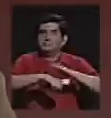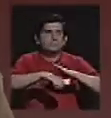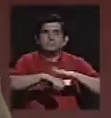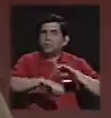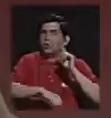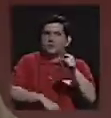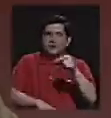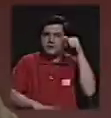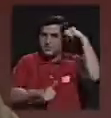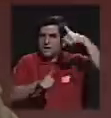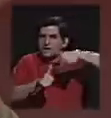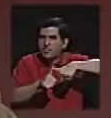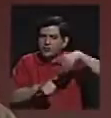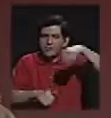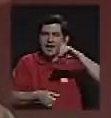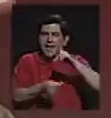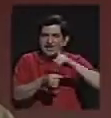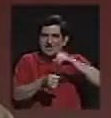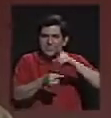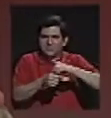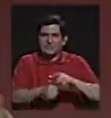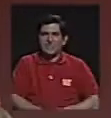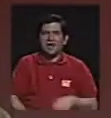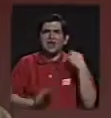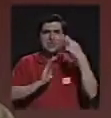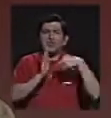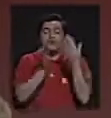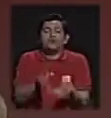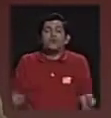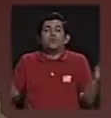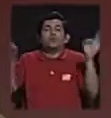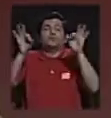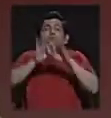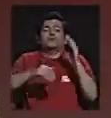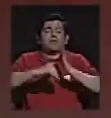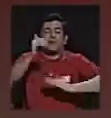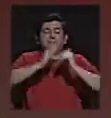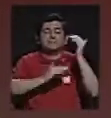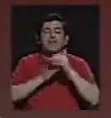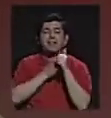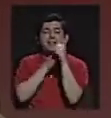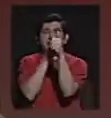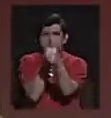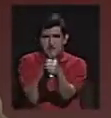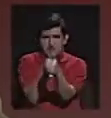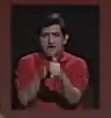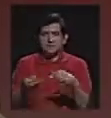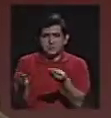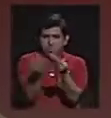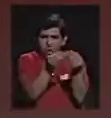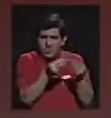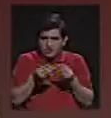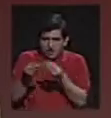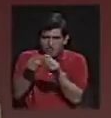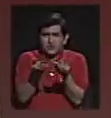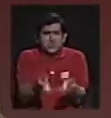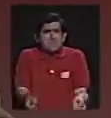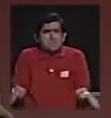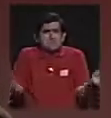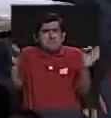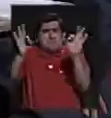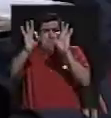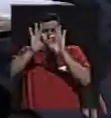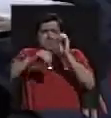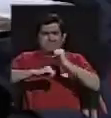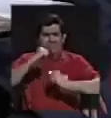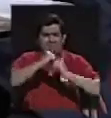permite. Acordémonos que acá los diputados y diputadas juegan un papel clave en la construcción de liderazgos territoriales, que son fundamentales